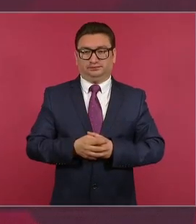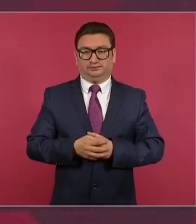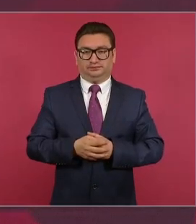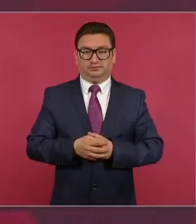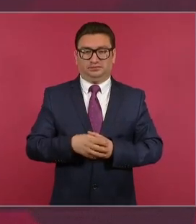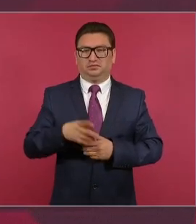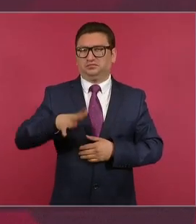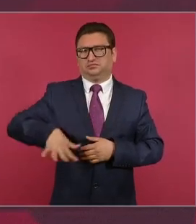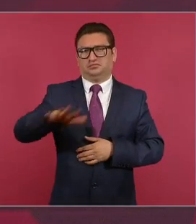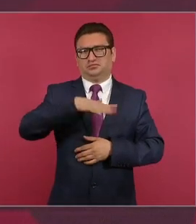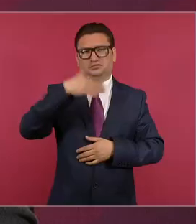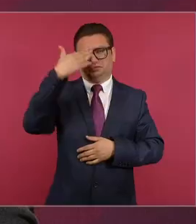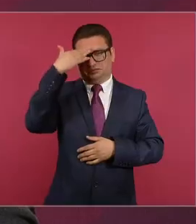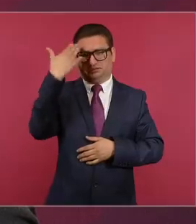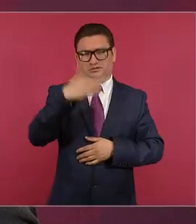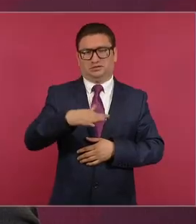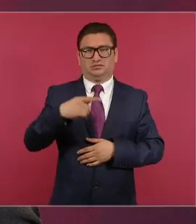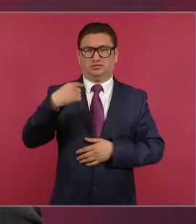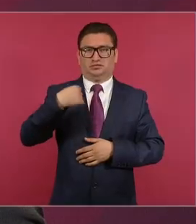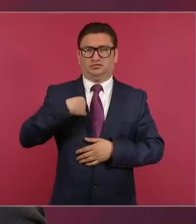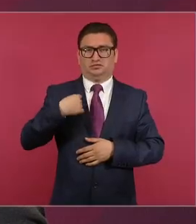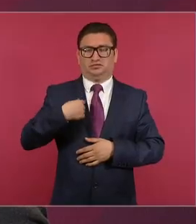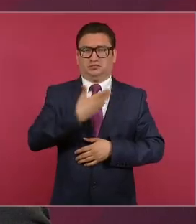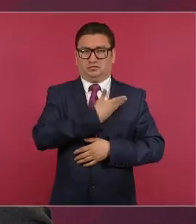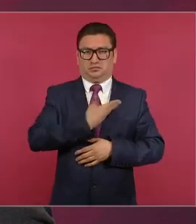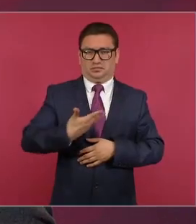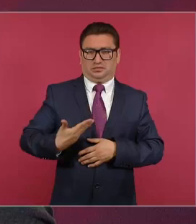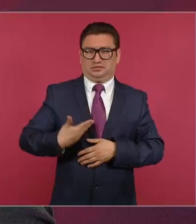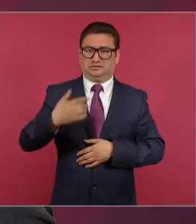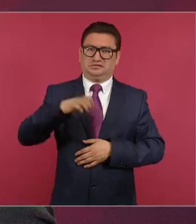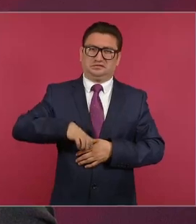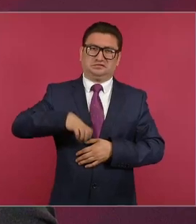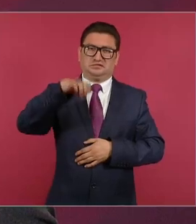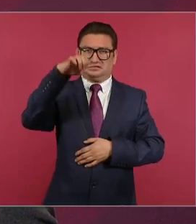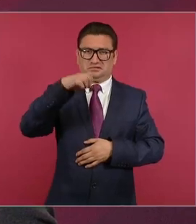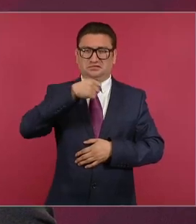ya se sabe: soy el presidente con más edad